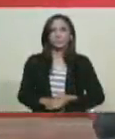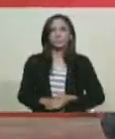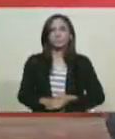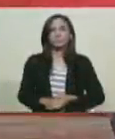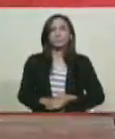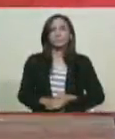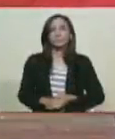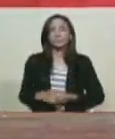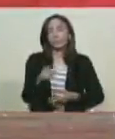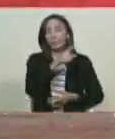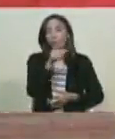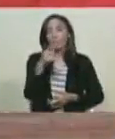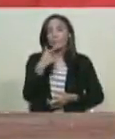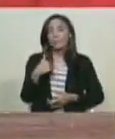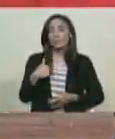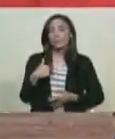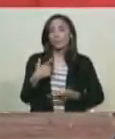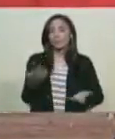Y usted me dice,